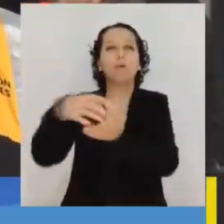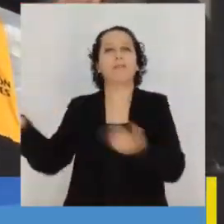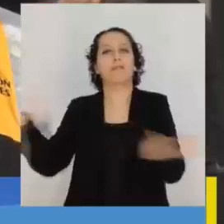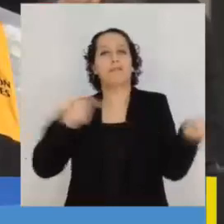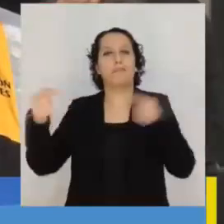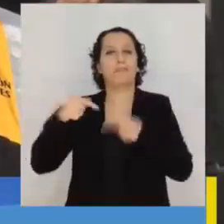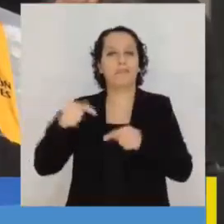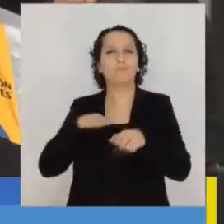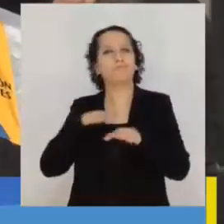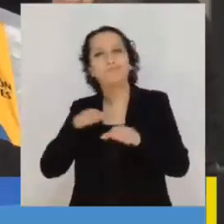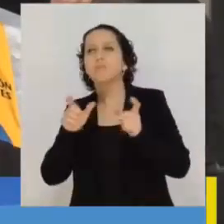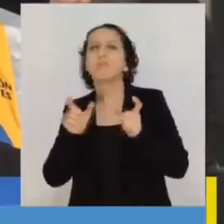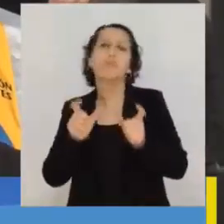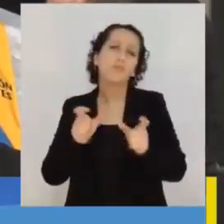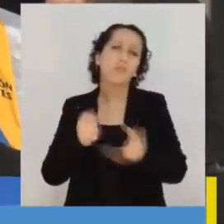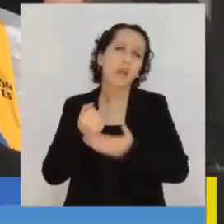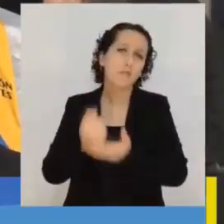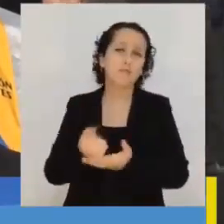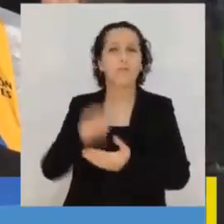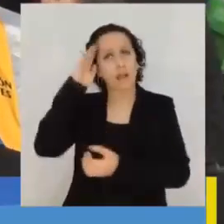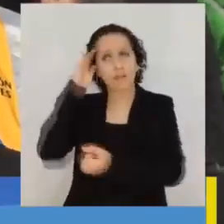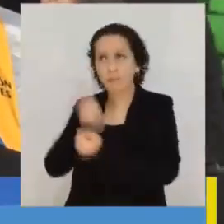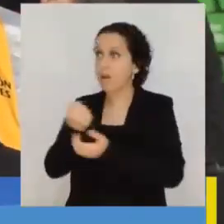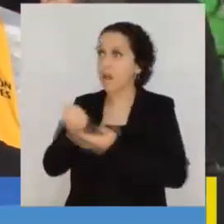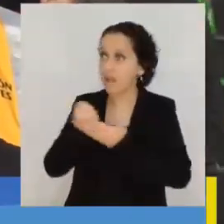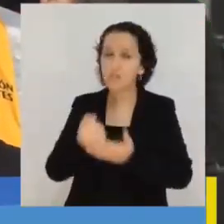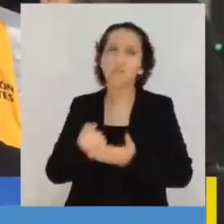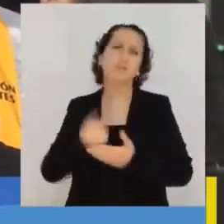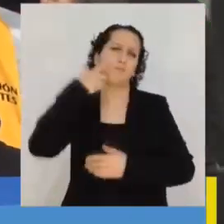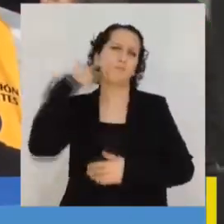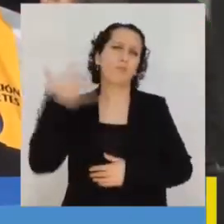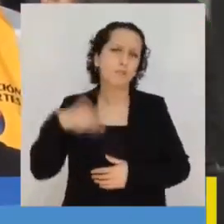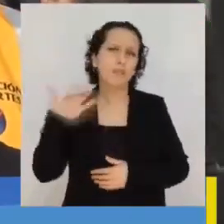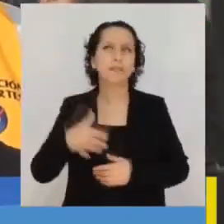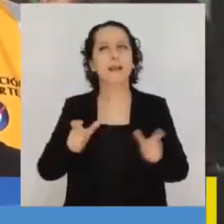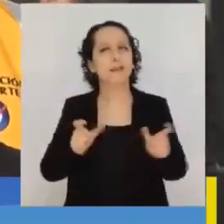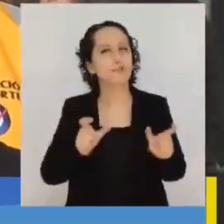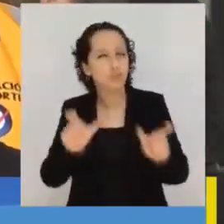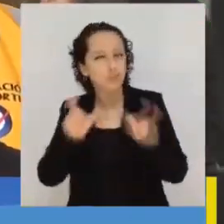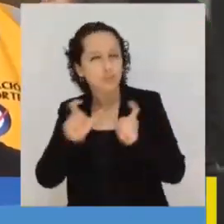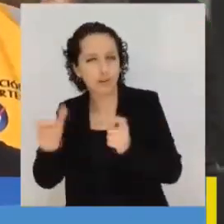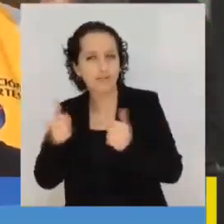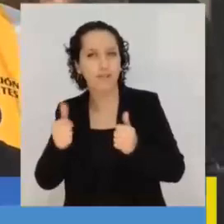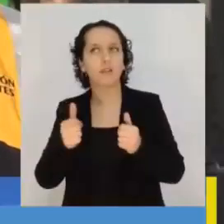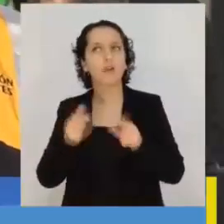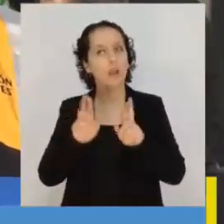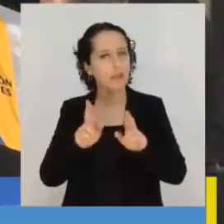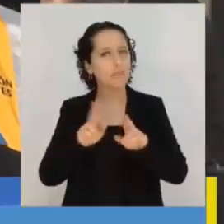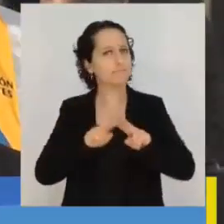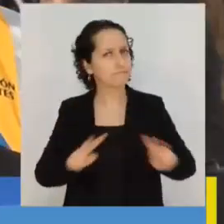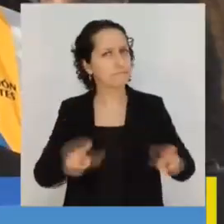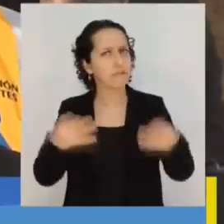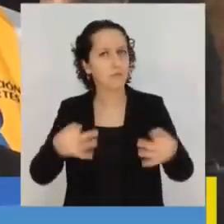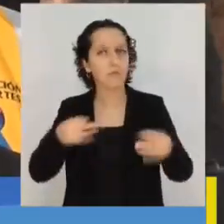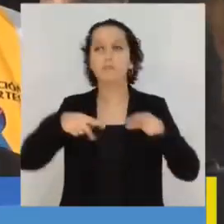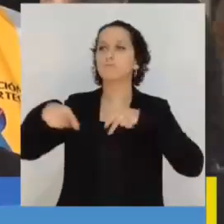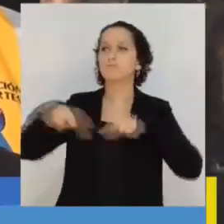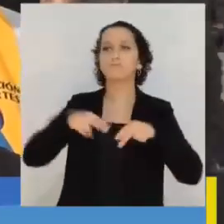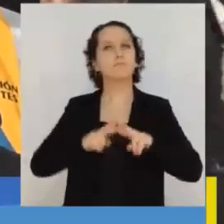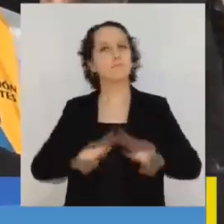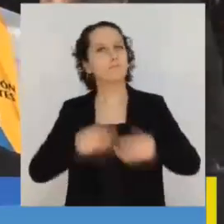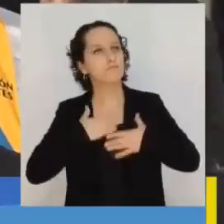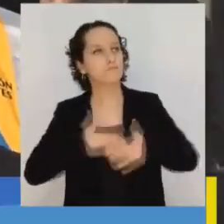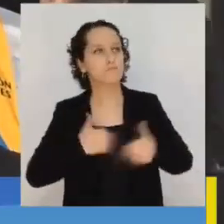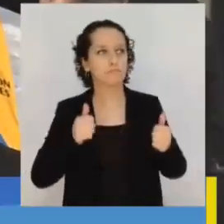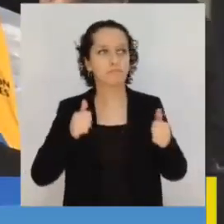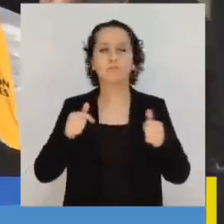toda colaboración que hagan otros servicios públicos, incluyendo también a Carabineros, es de suma importancia por el mejor control. Queremos generar seguridad peatonal,